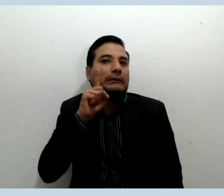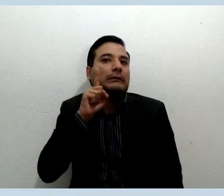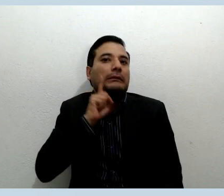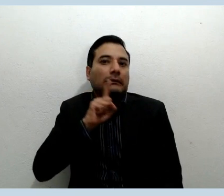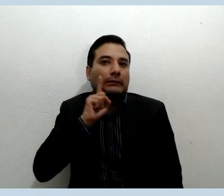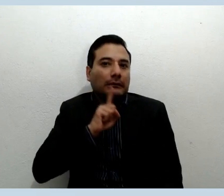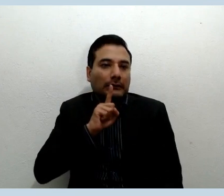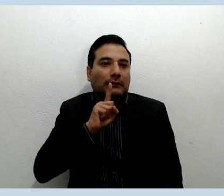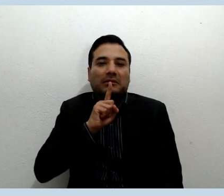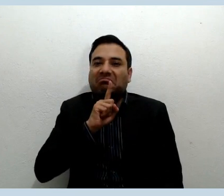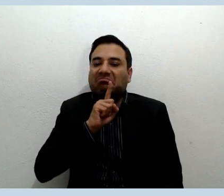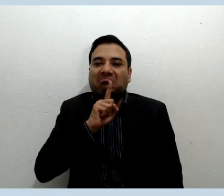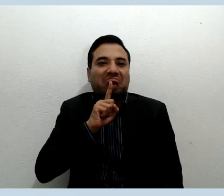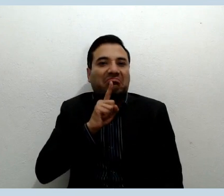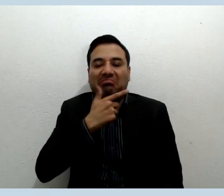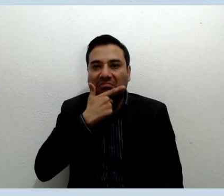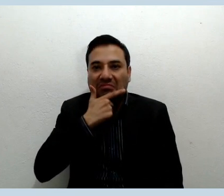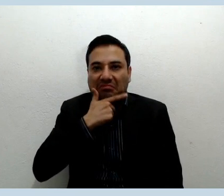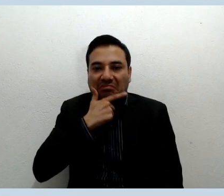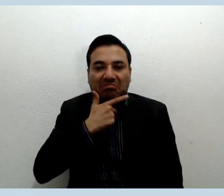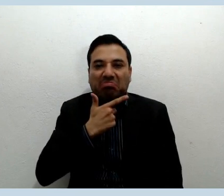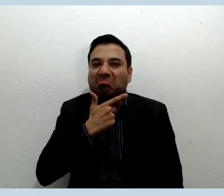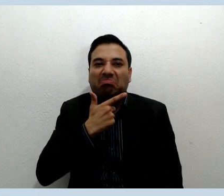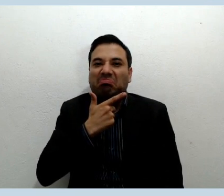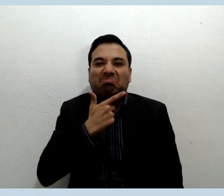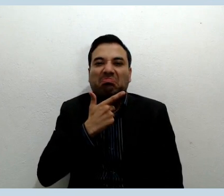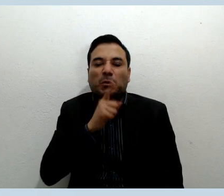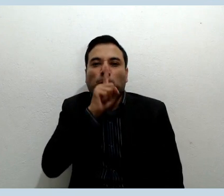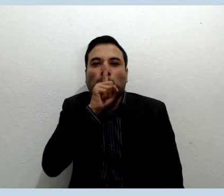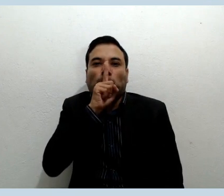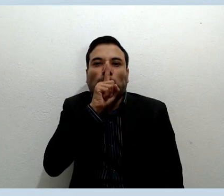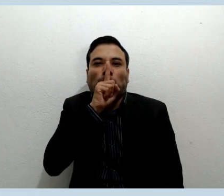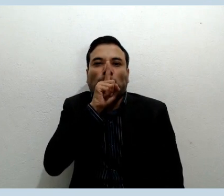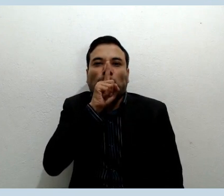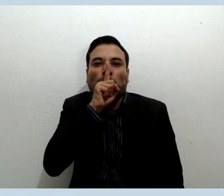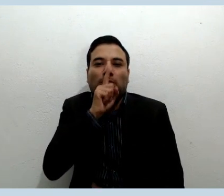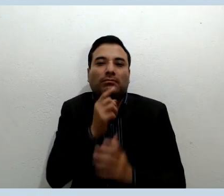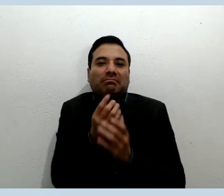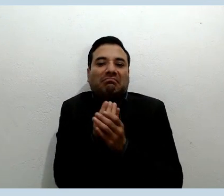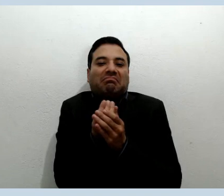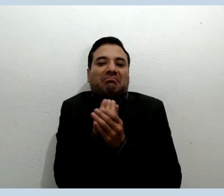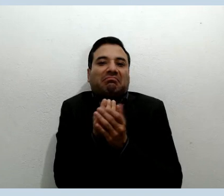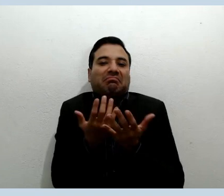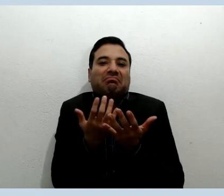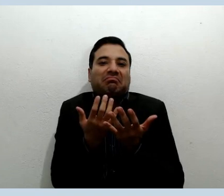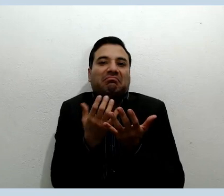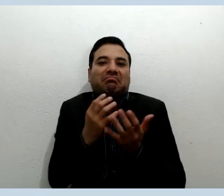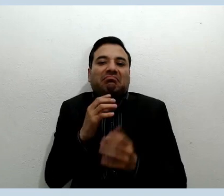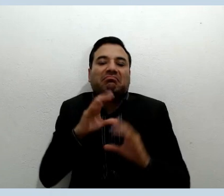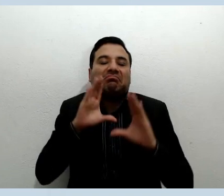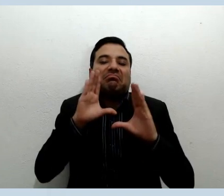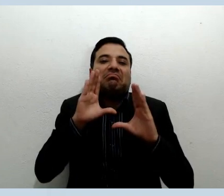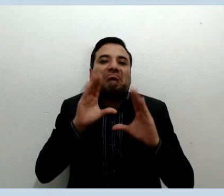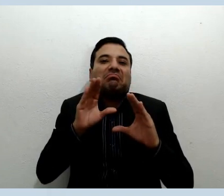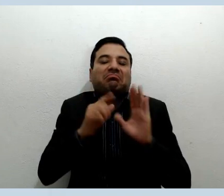Pues justo las mujeres lesbianas que están dentro de las artes entonces justo Ángeles Cruz fue muy